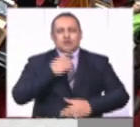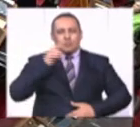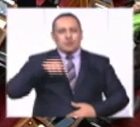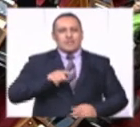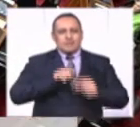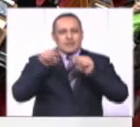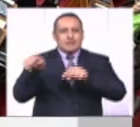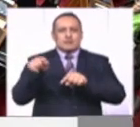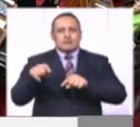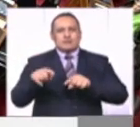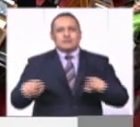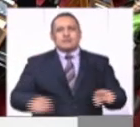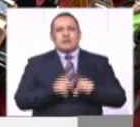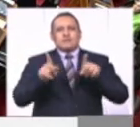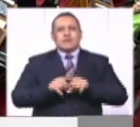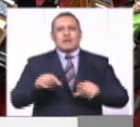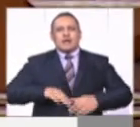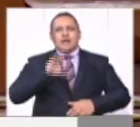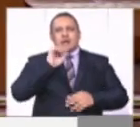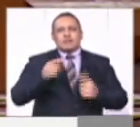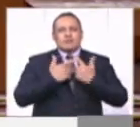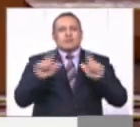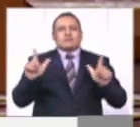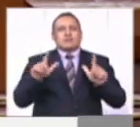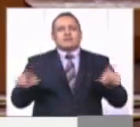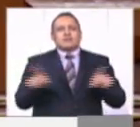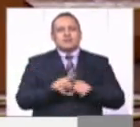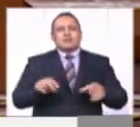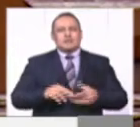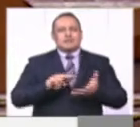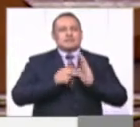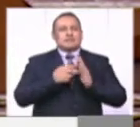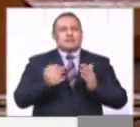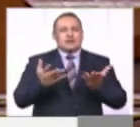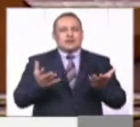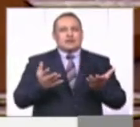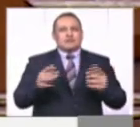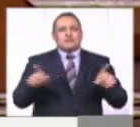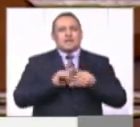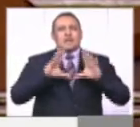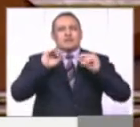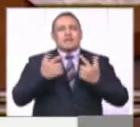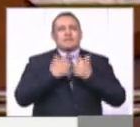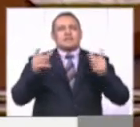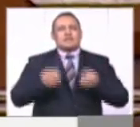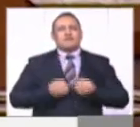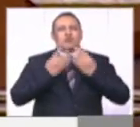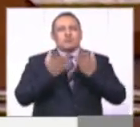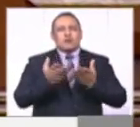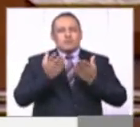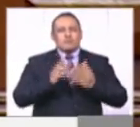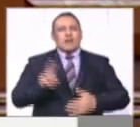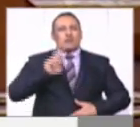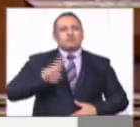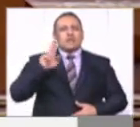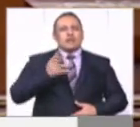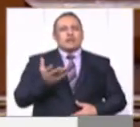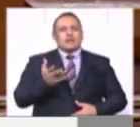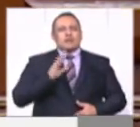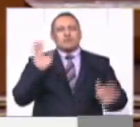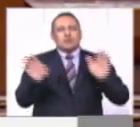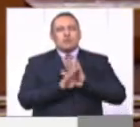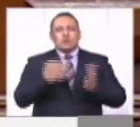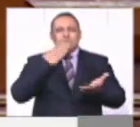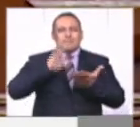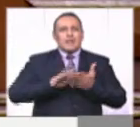estar habló de la libertad de expresión Qué simpático no hablar de libertad de expresión para usarla o